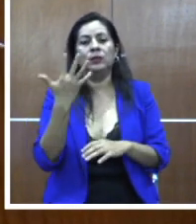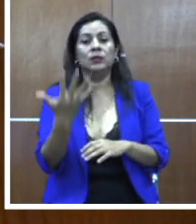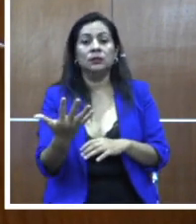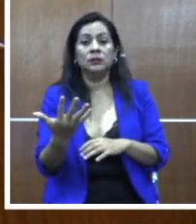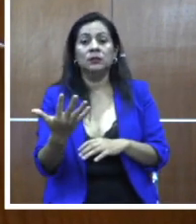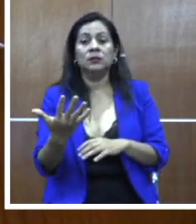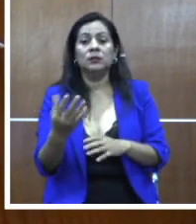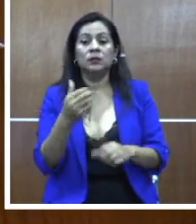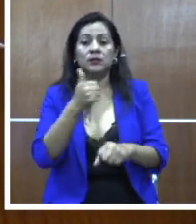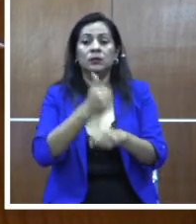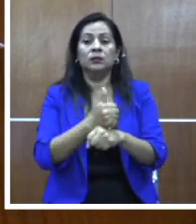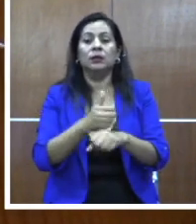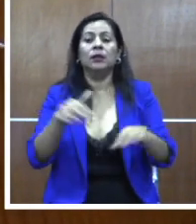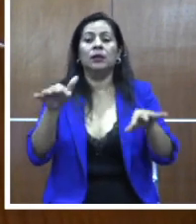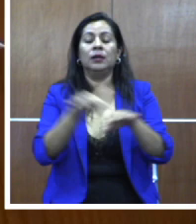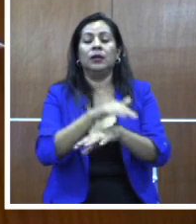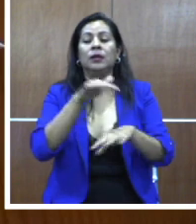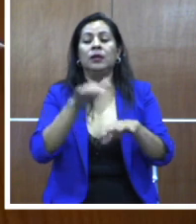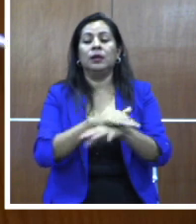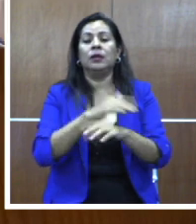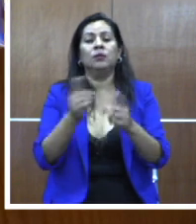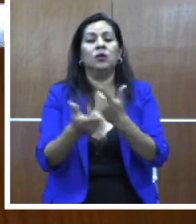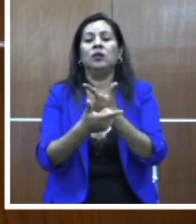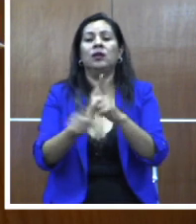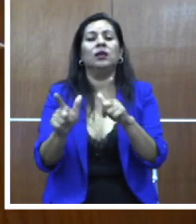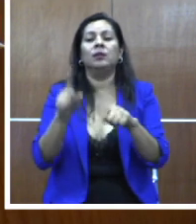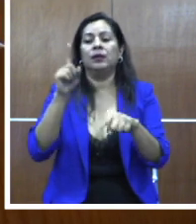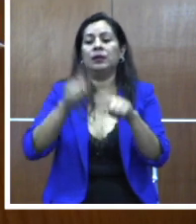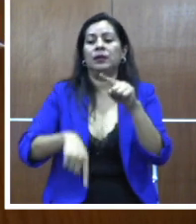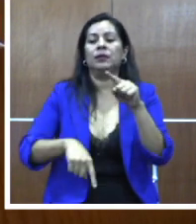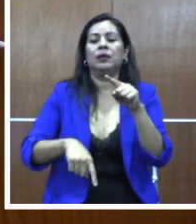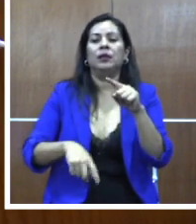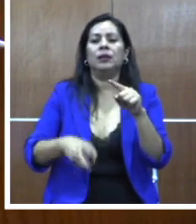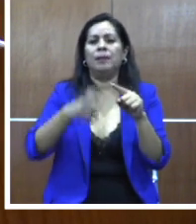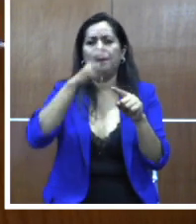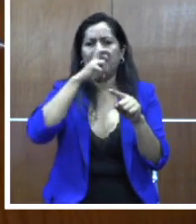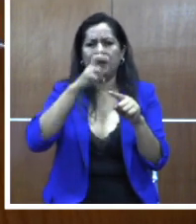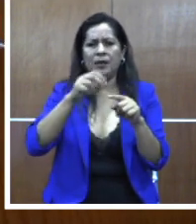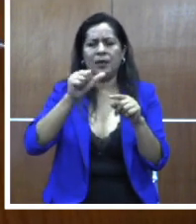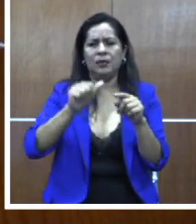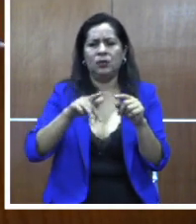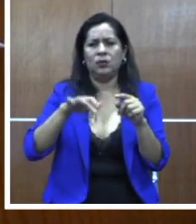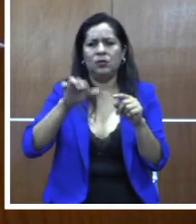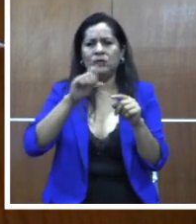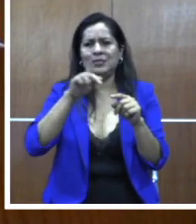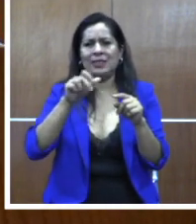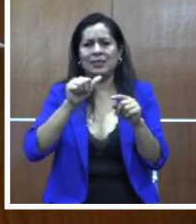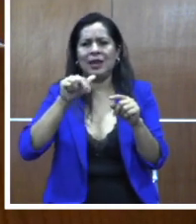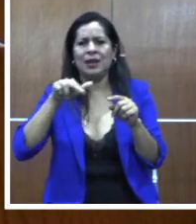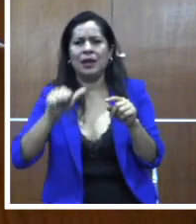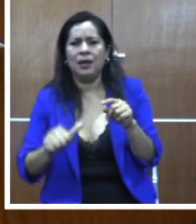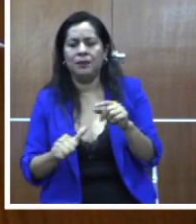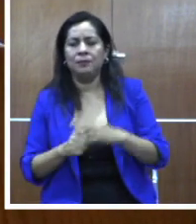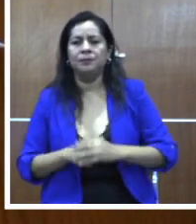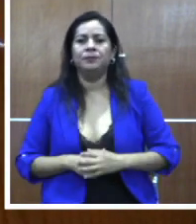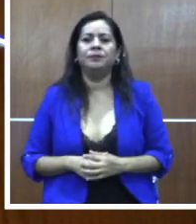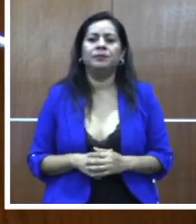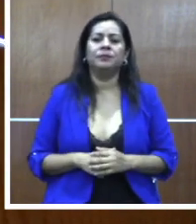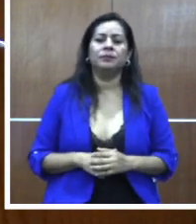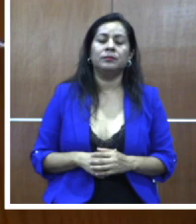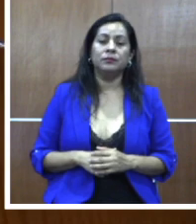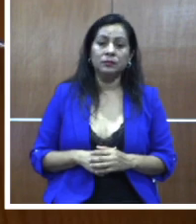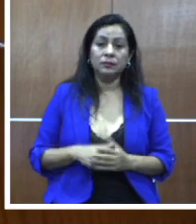1855, instaurando la reforma liberal tras derrocar al dictador Antonio López de Santana.